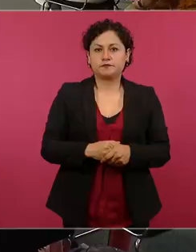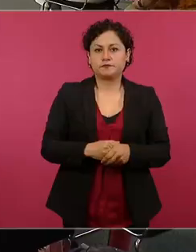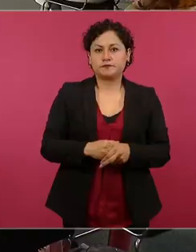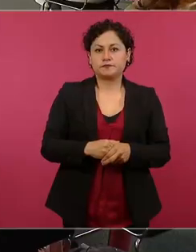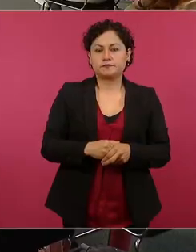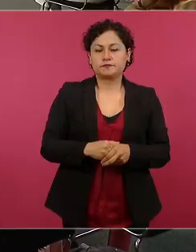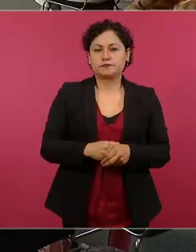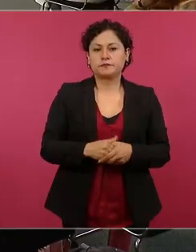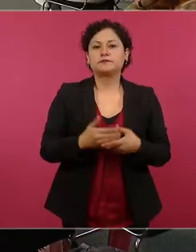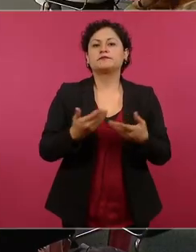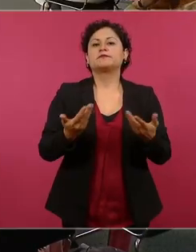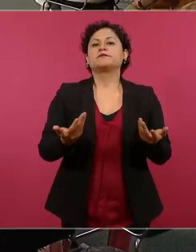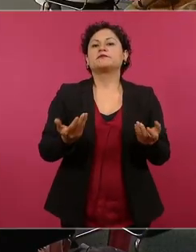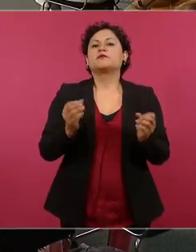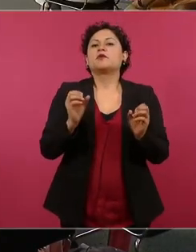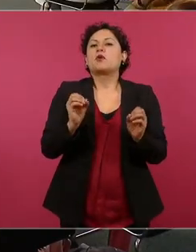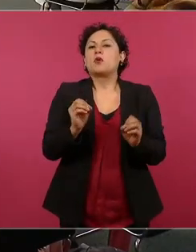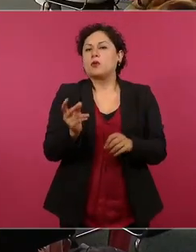¿O no hubo fraude